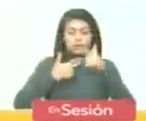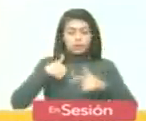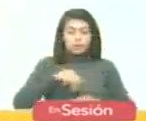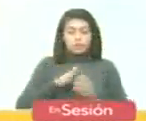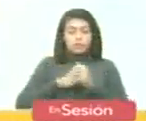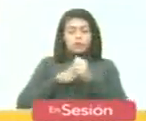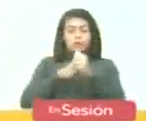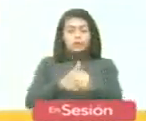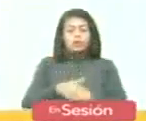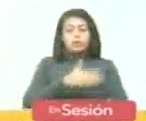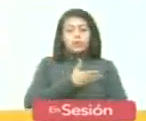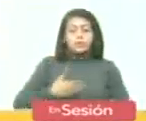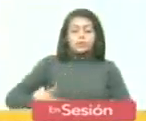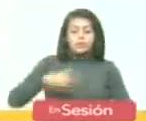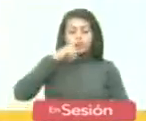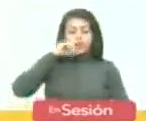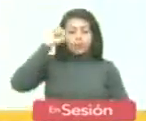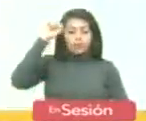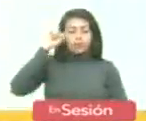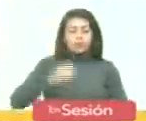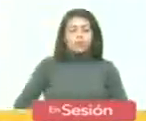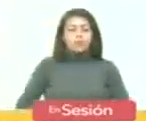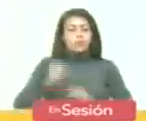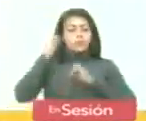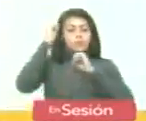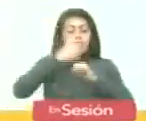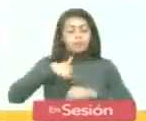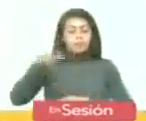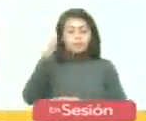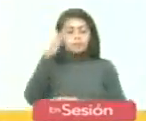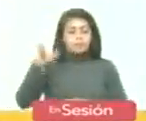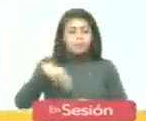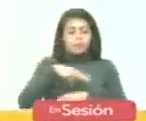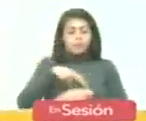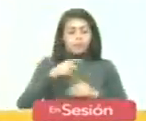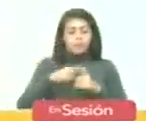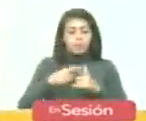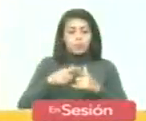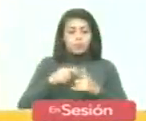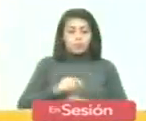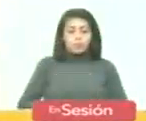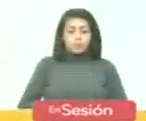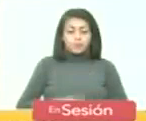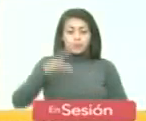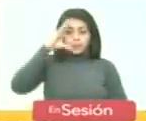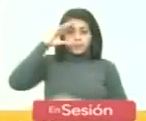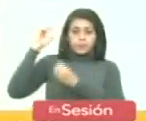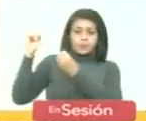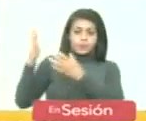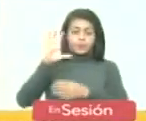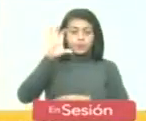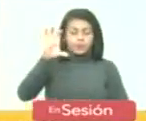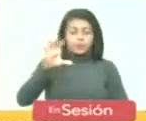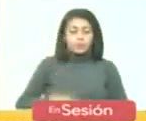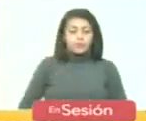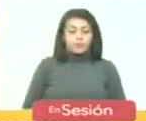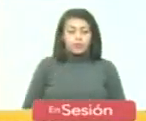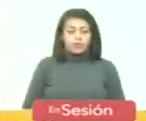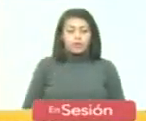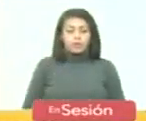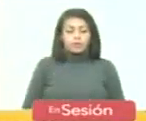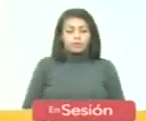conducción heroica del presidente Nicolás Maduro Moros. ¡Que viva nuestra bandera nacional! ¡Que Dios bendiga nuestra patria, compatriotas!